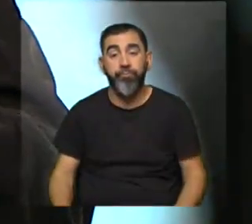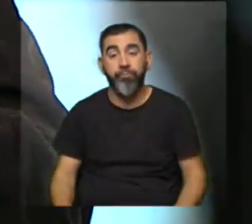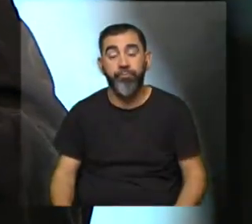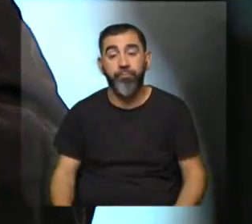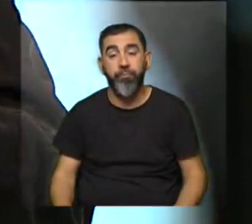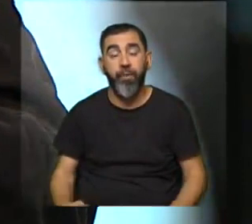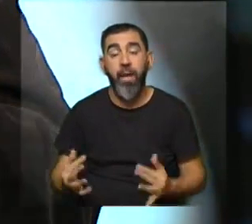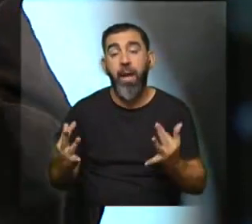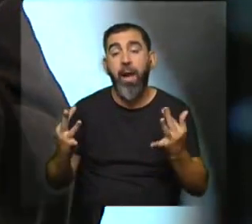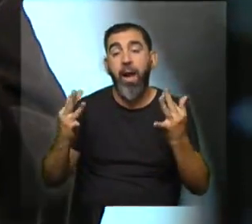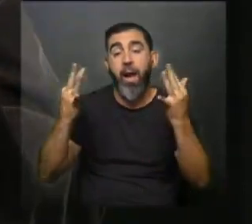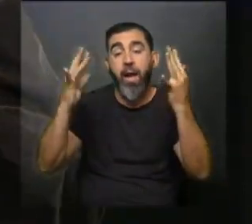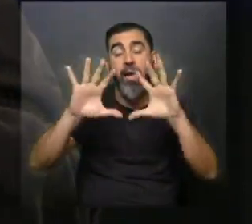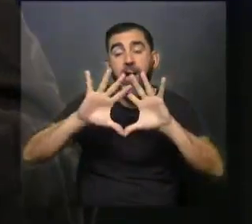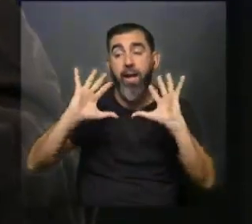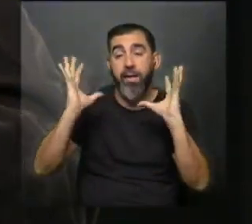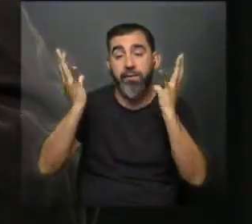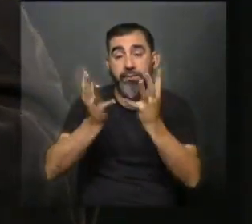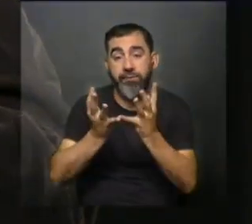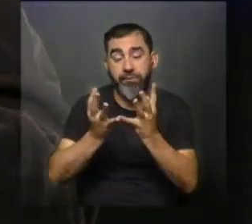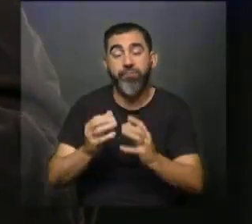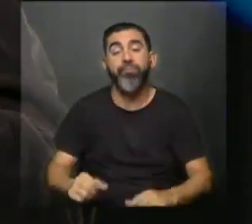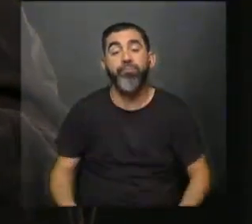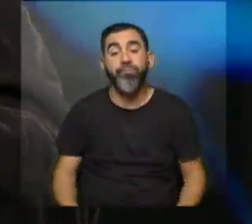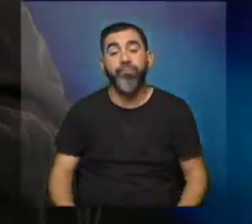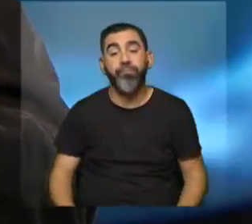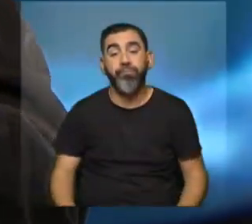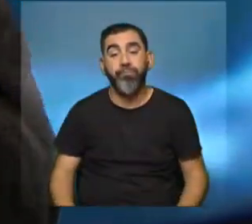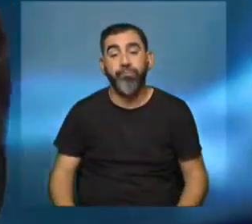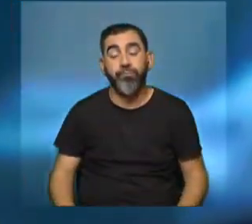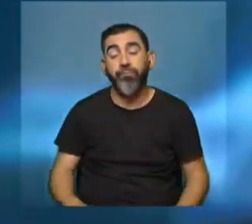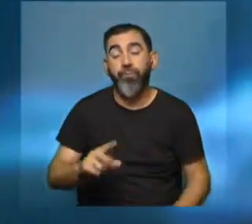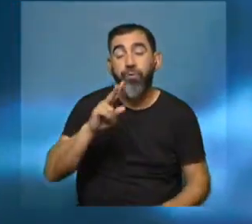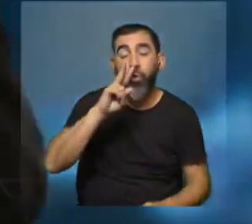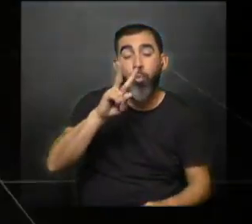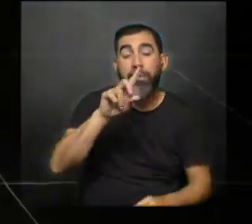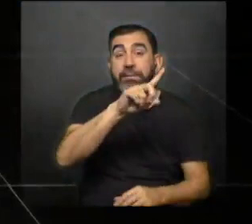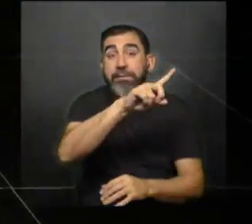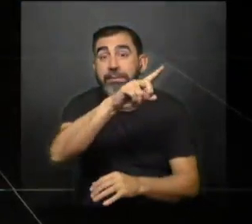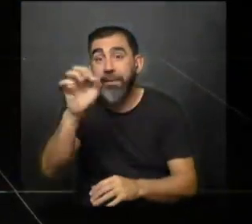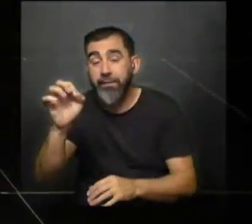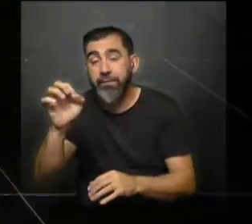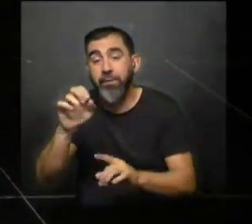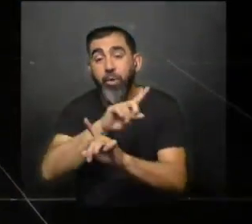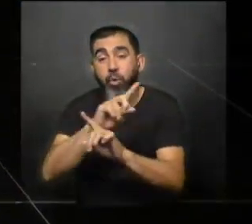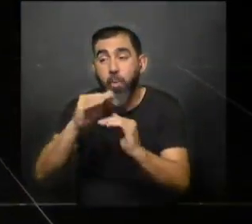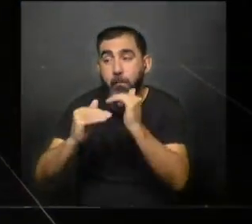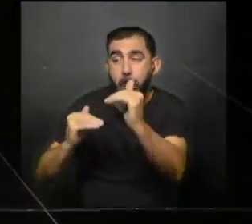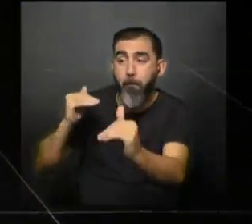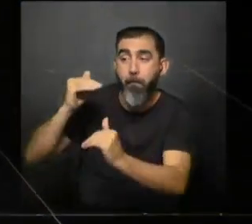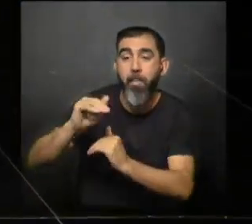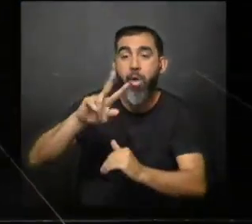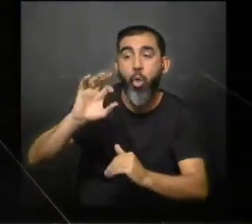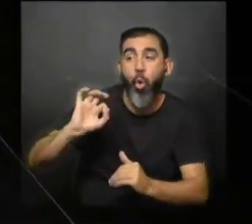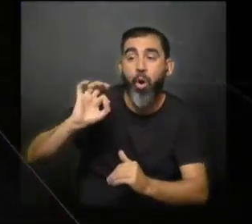emisión de gases de efecto invernadero a nivel mundial, ¿sí?, de tal forma de que para el 2100 no superemos los 2 grados